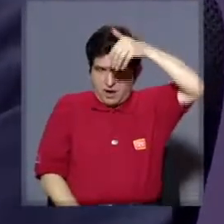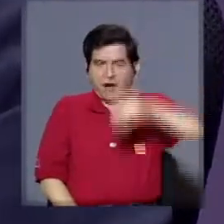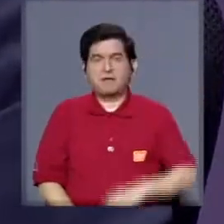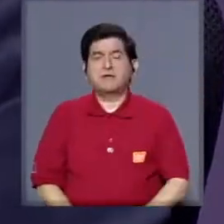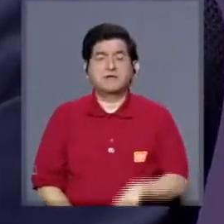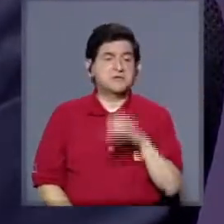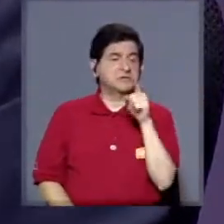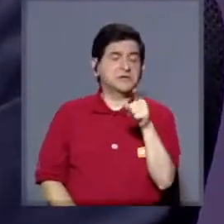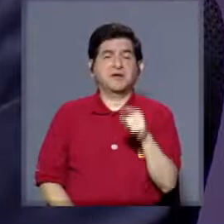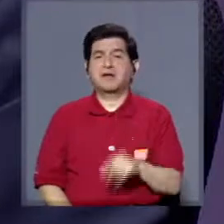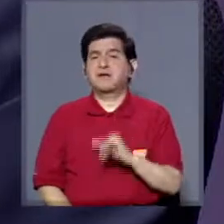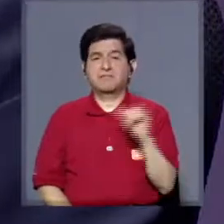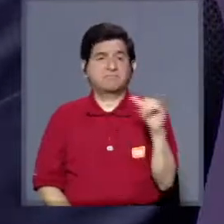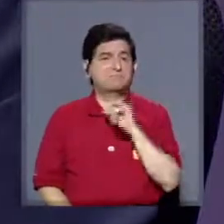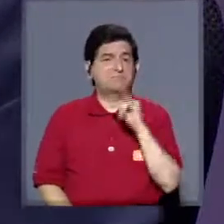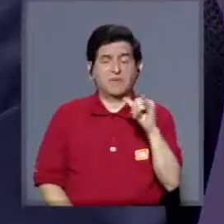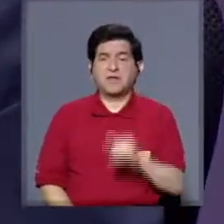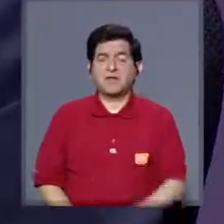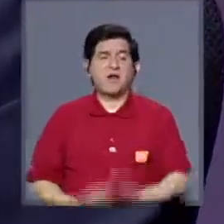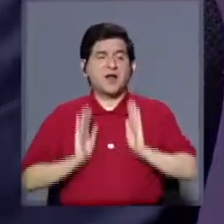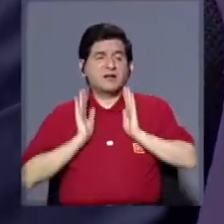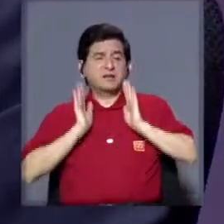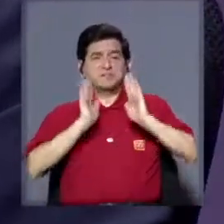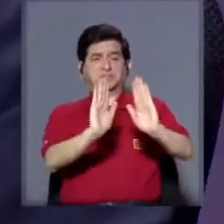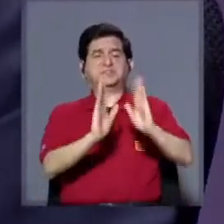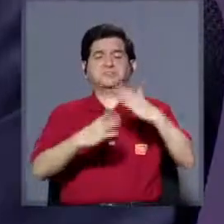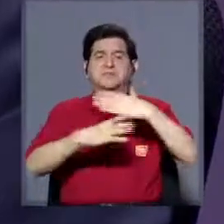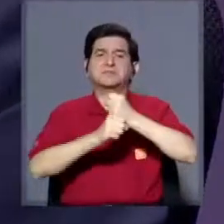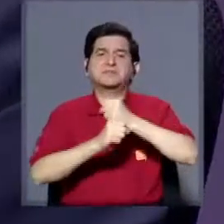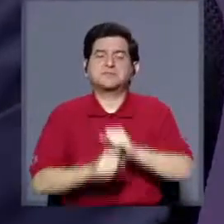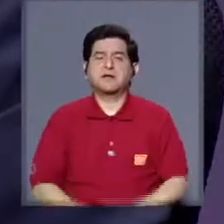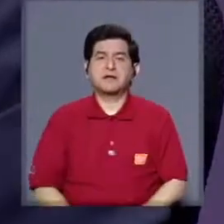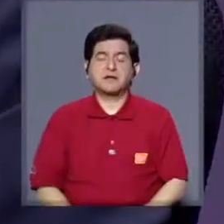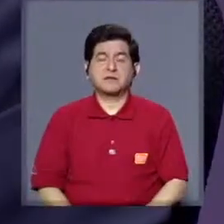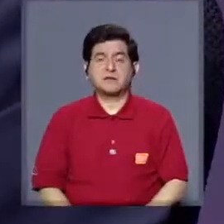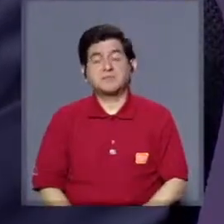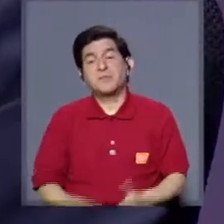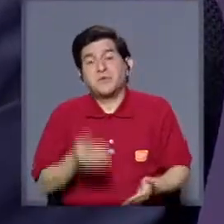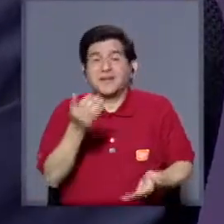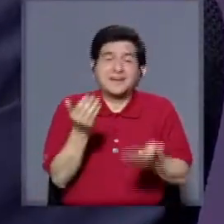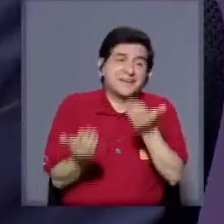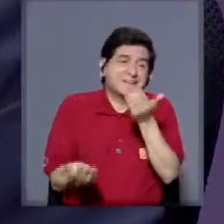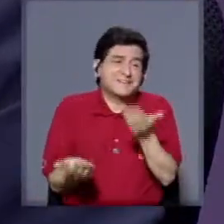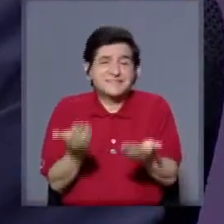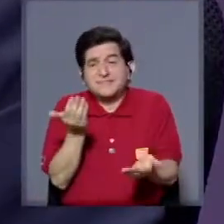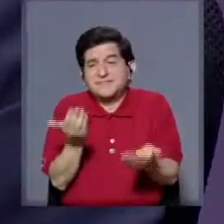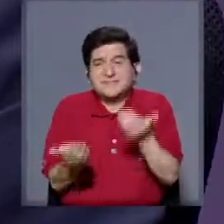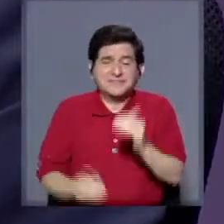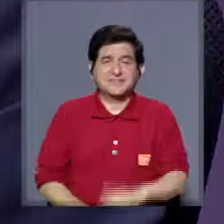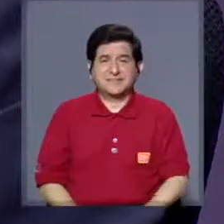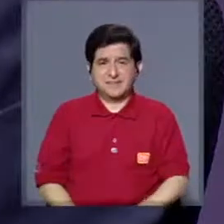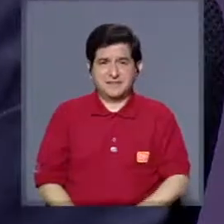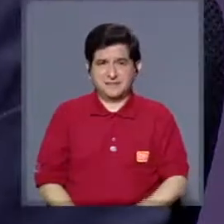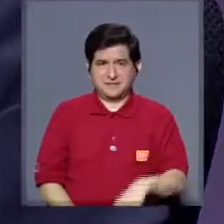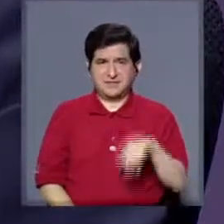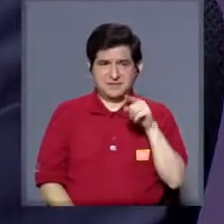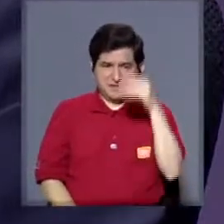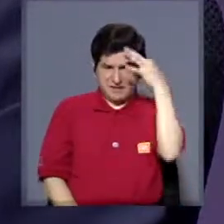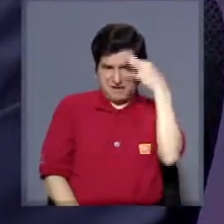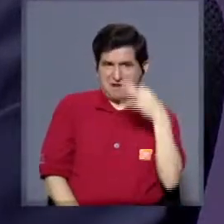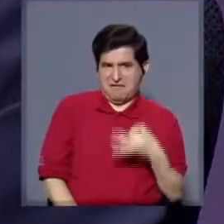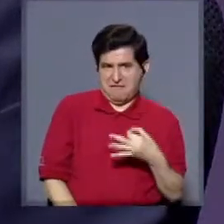tiene se rehúsa a hacerlo verdad por aquello de que él